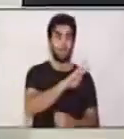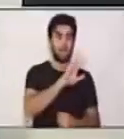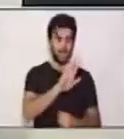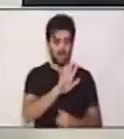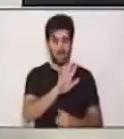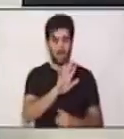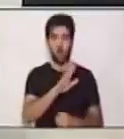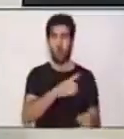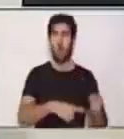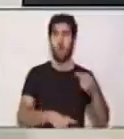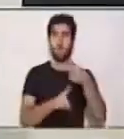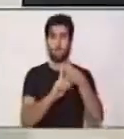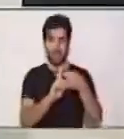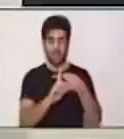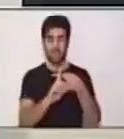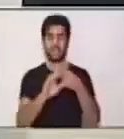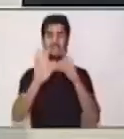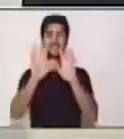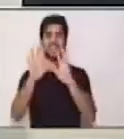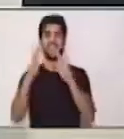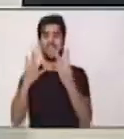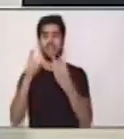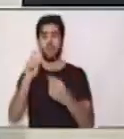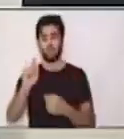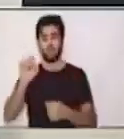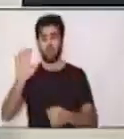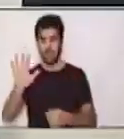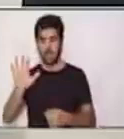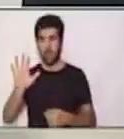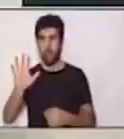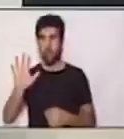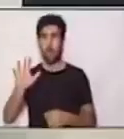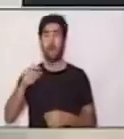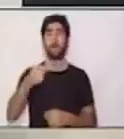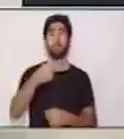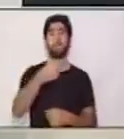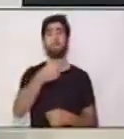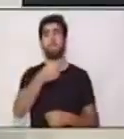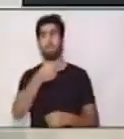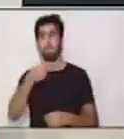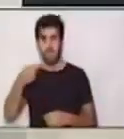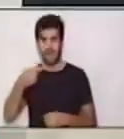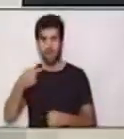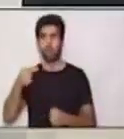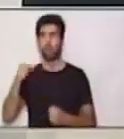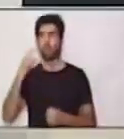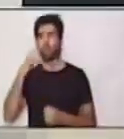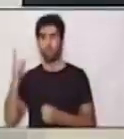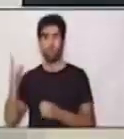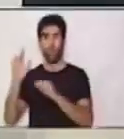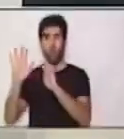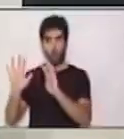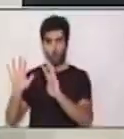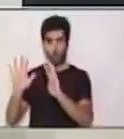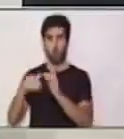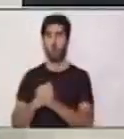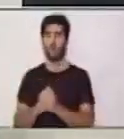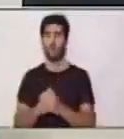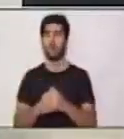25. N dividido 2, 17.5. Frecuencia anterior es 8.